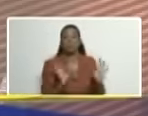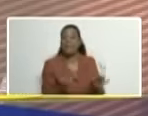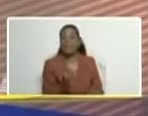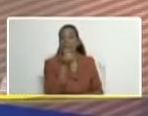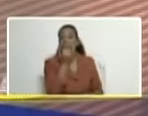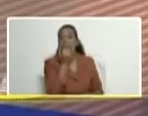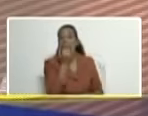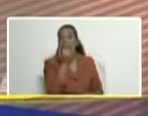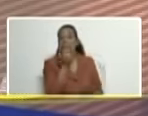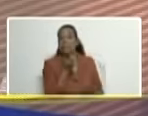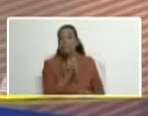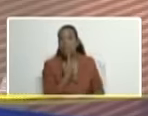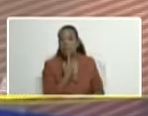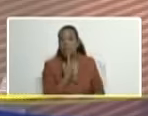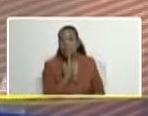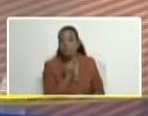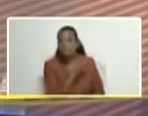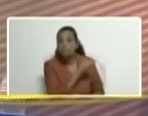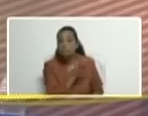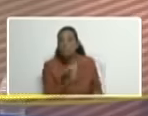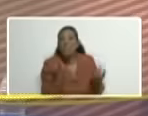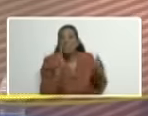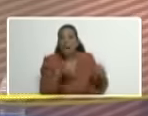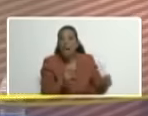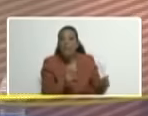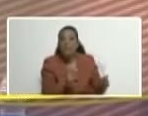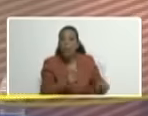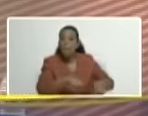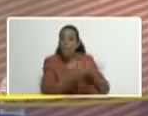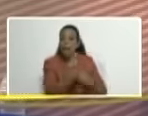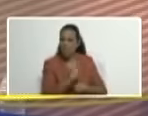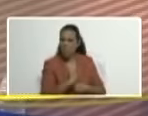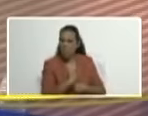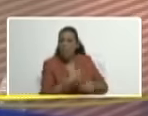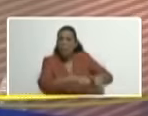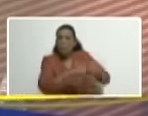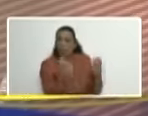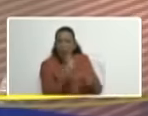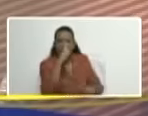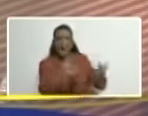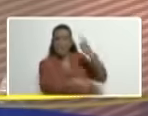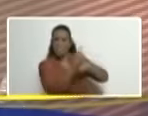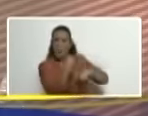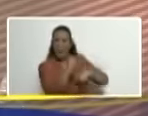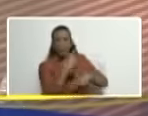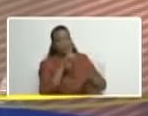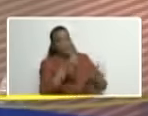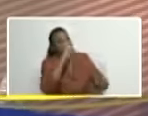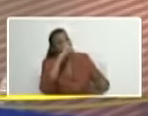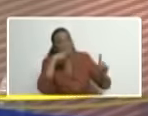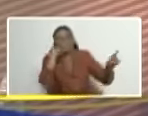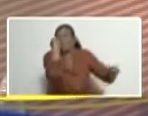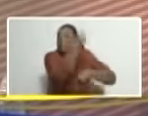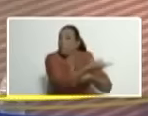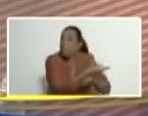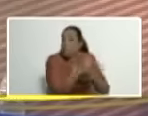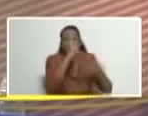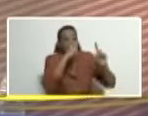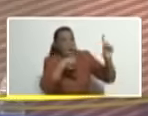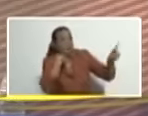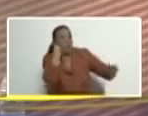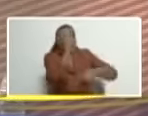error. Y tratando de hacernos un daño, presidente Biden, se están haciendo un doble